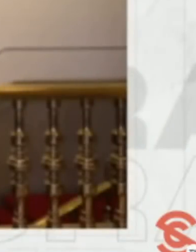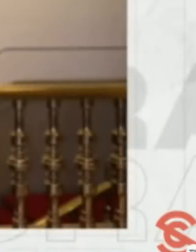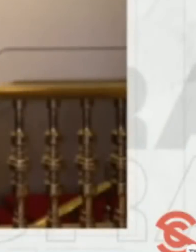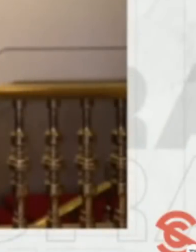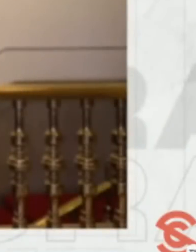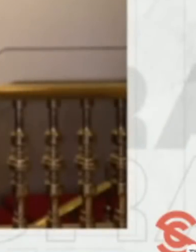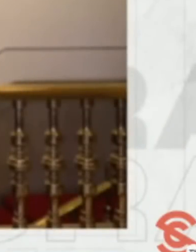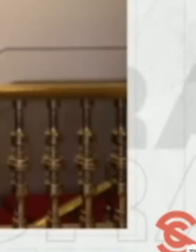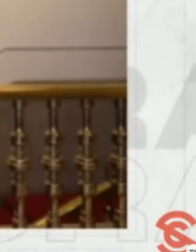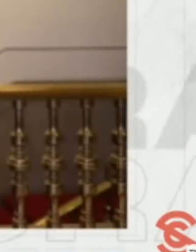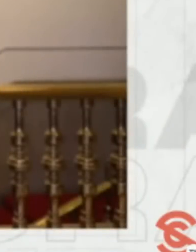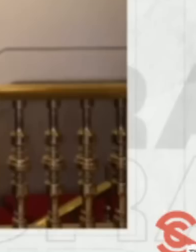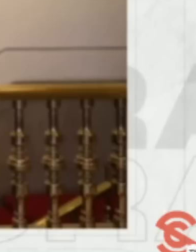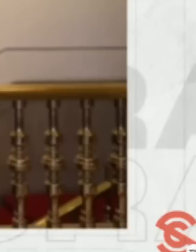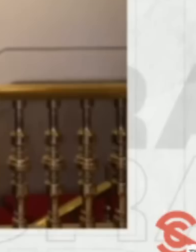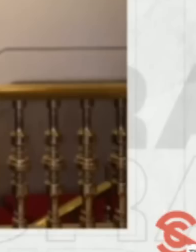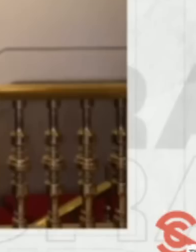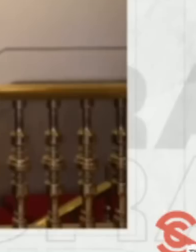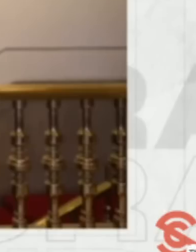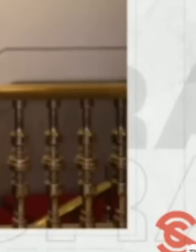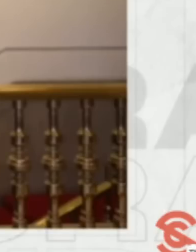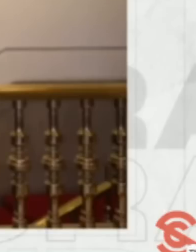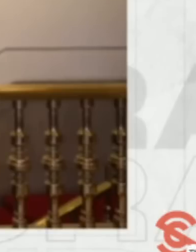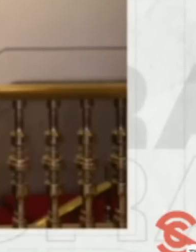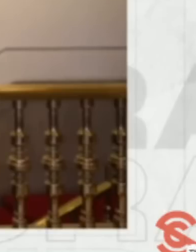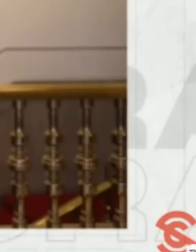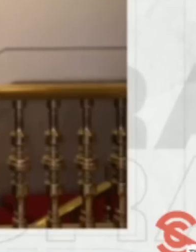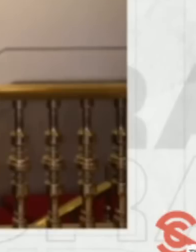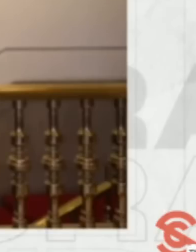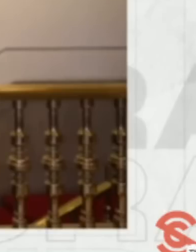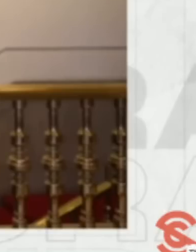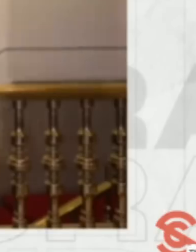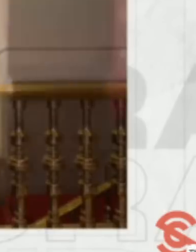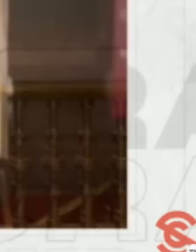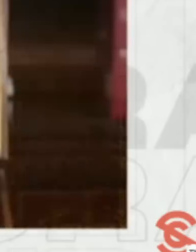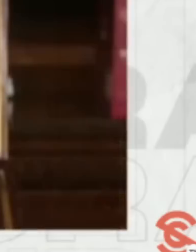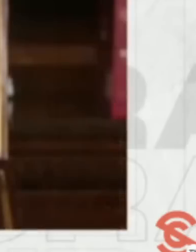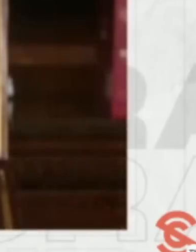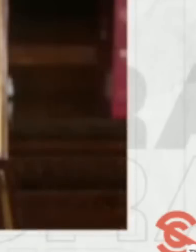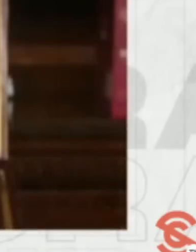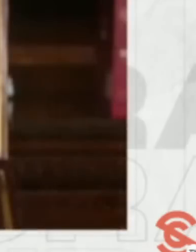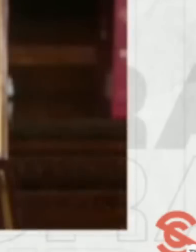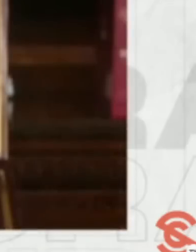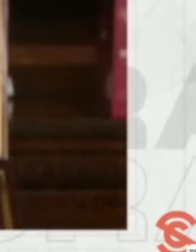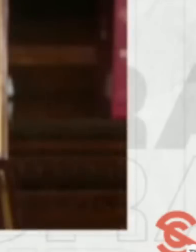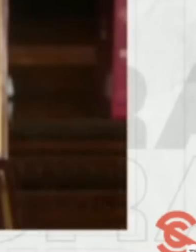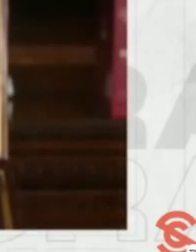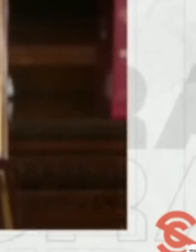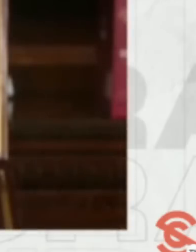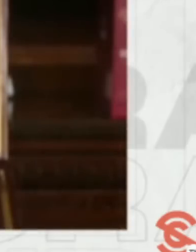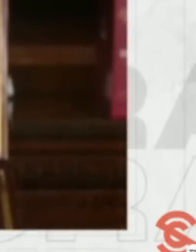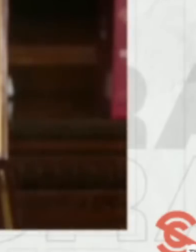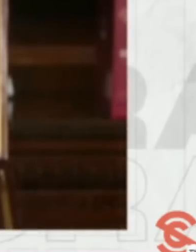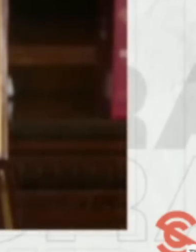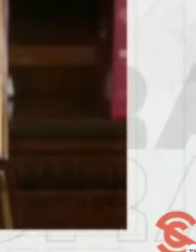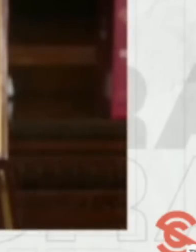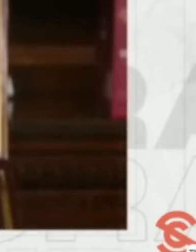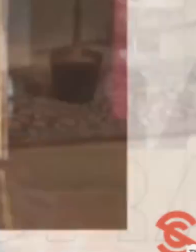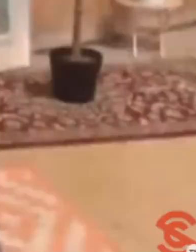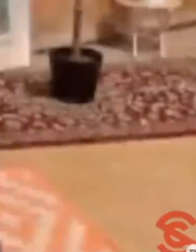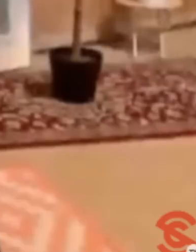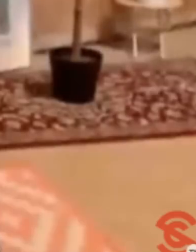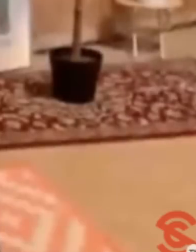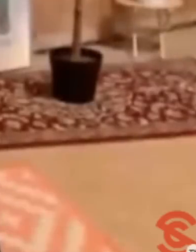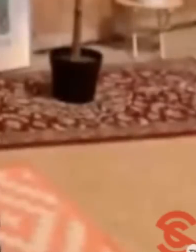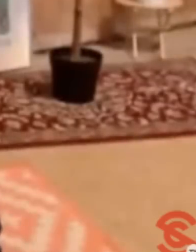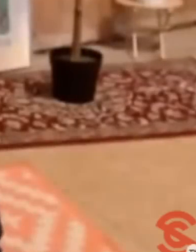echar la mano para que lo podamos comentar con usted. Al hablar de este ministro calderonista Luis María Aguilar, quien pretende